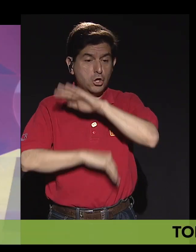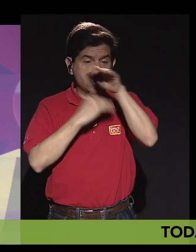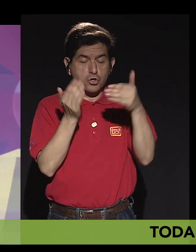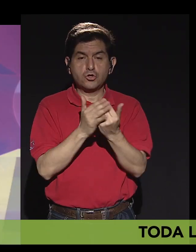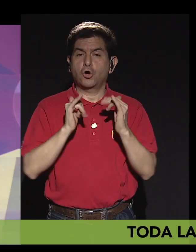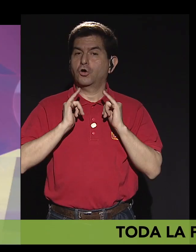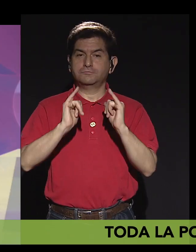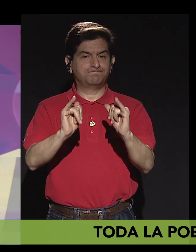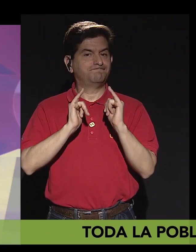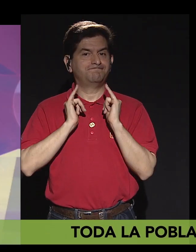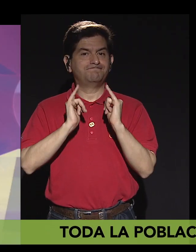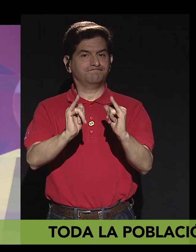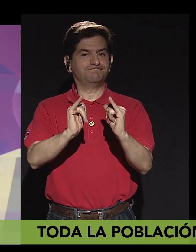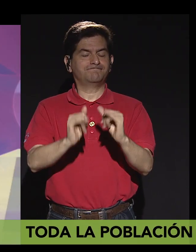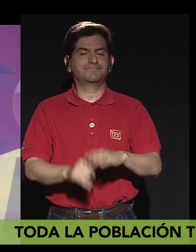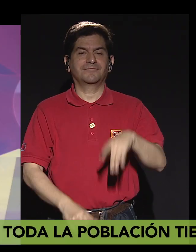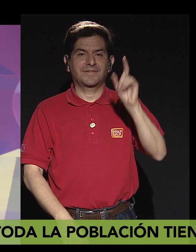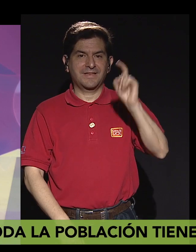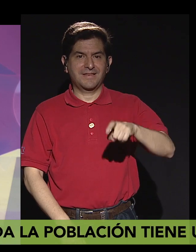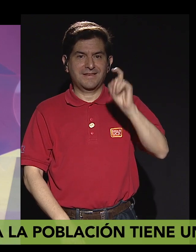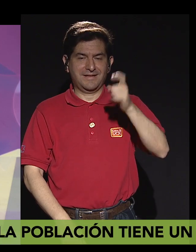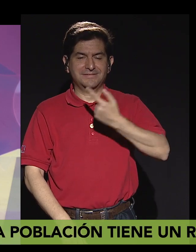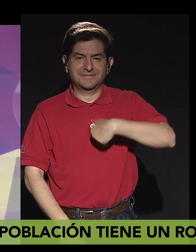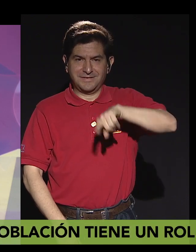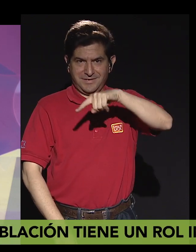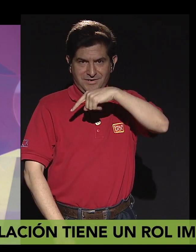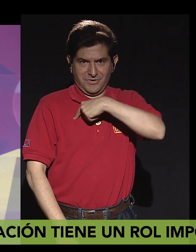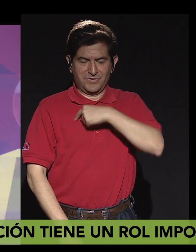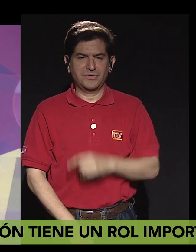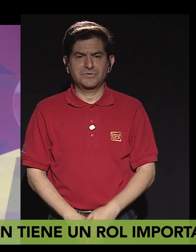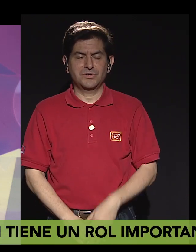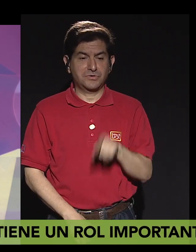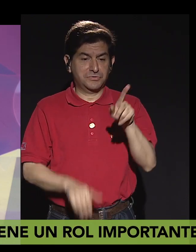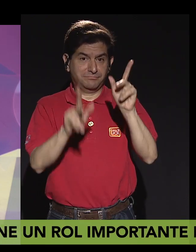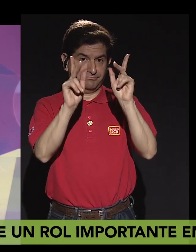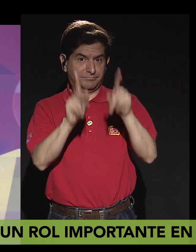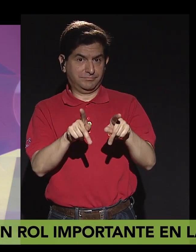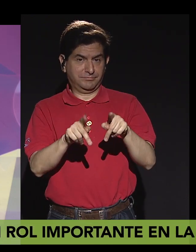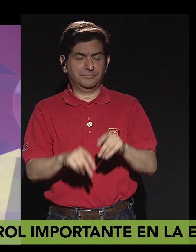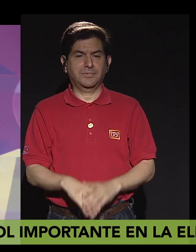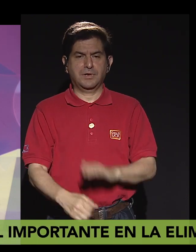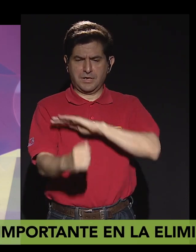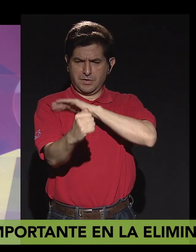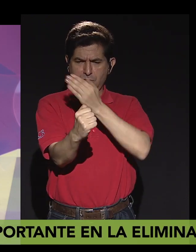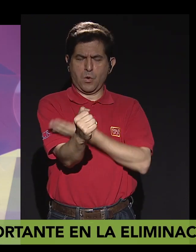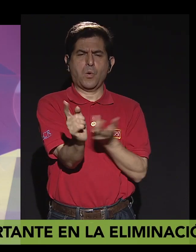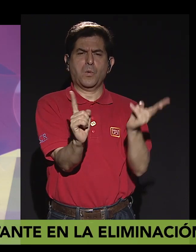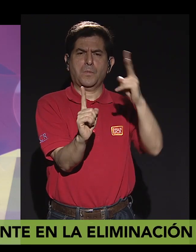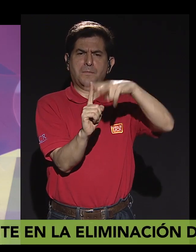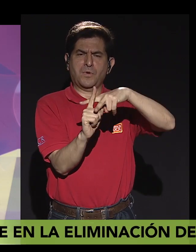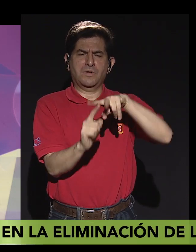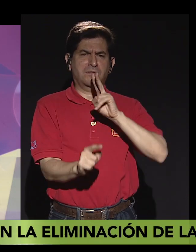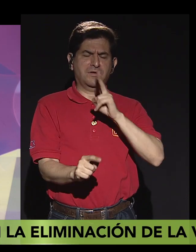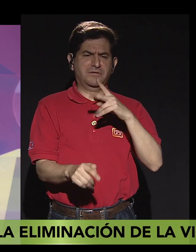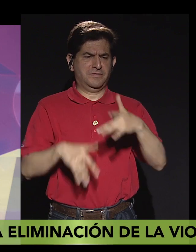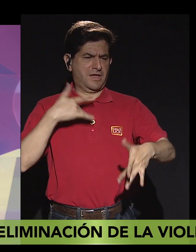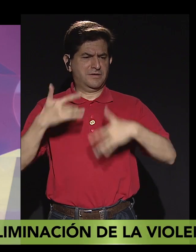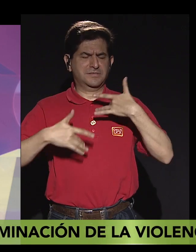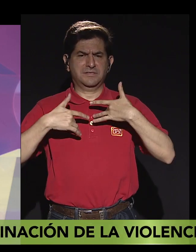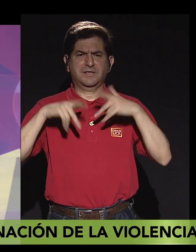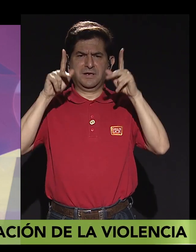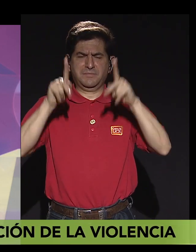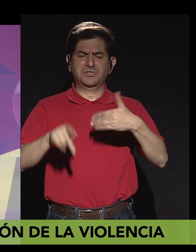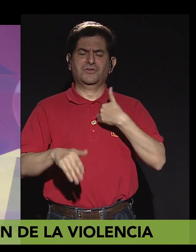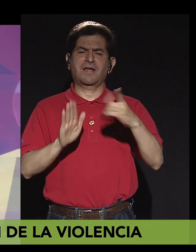eso vamos todos y que es necesario poder hacer que esta persona en ese empoderamiento realmente se sienta como